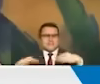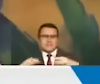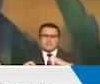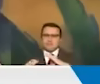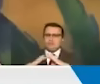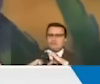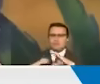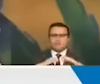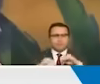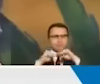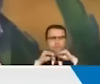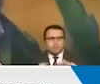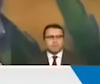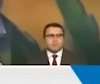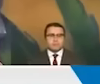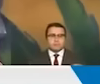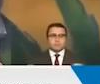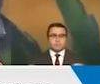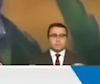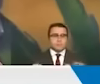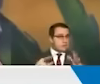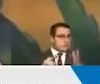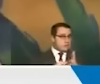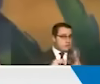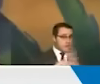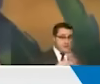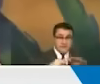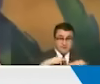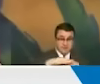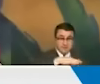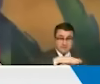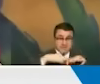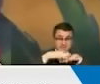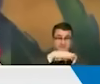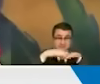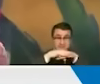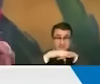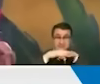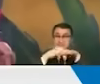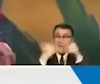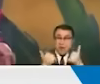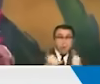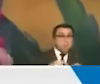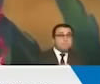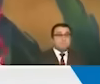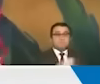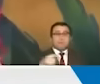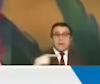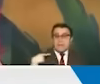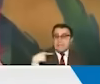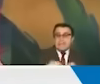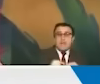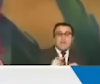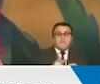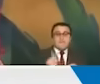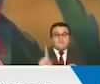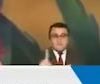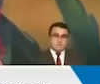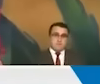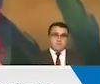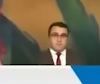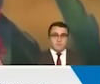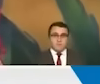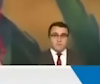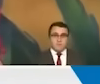redes que están en el siglo XX son las que recogen Eso que llaman